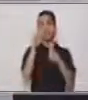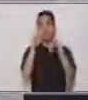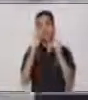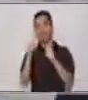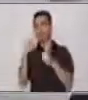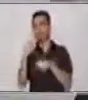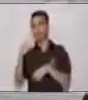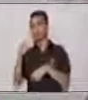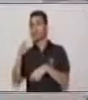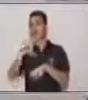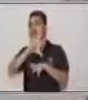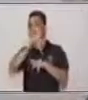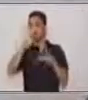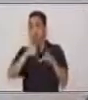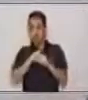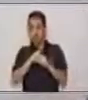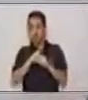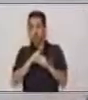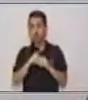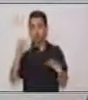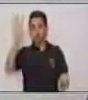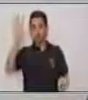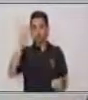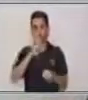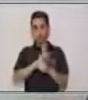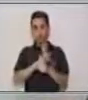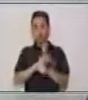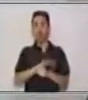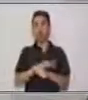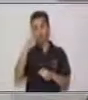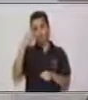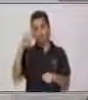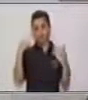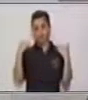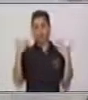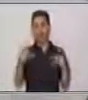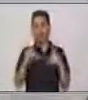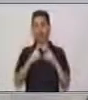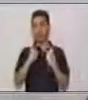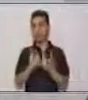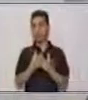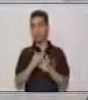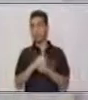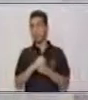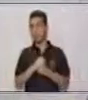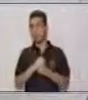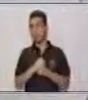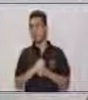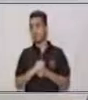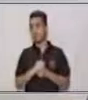25 es el total que hay en el salón de clase. Muy bien, entonces,